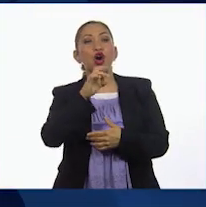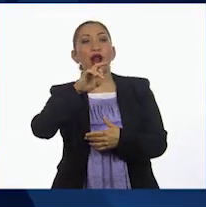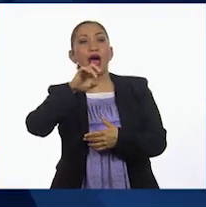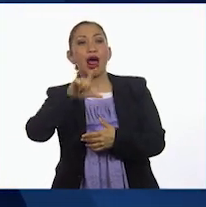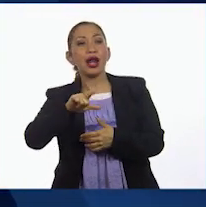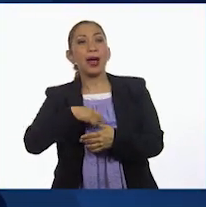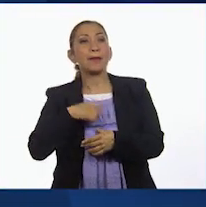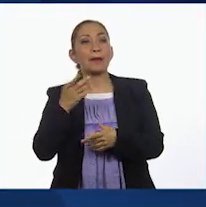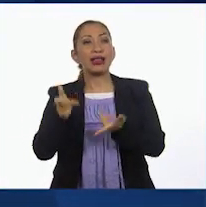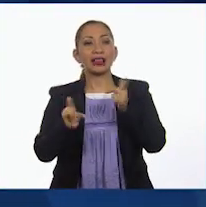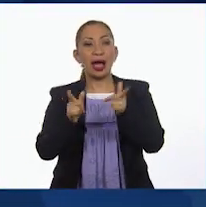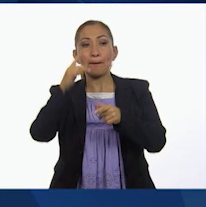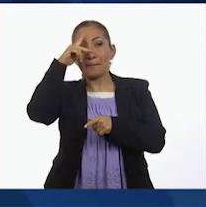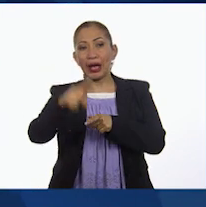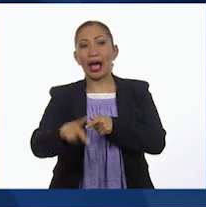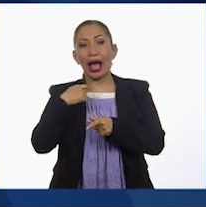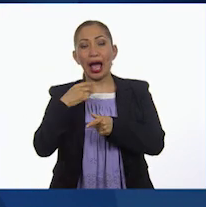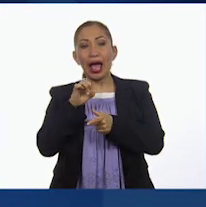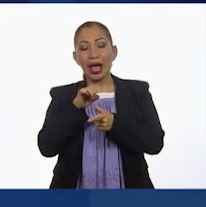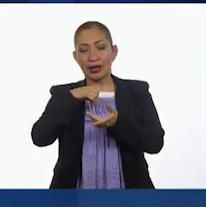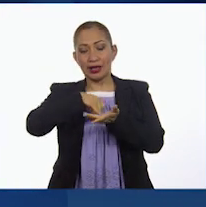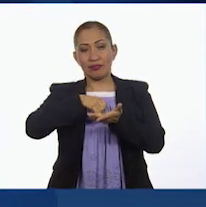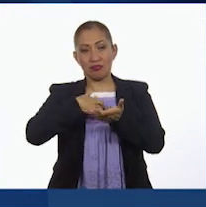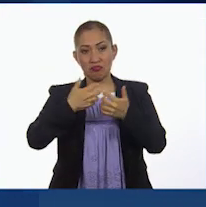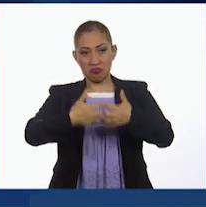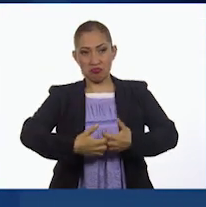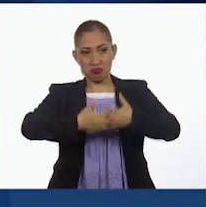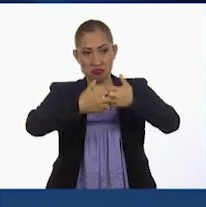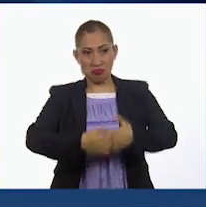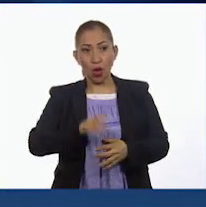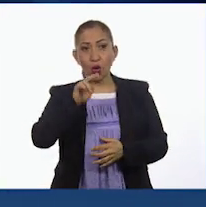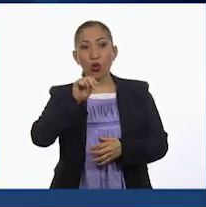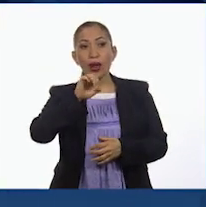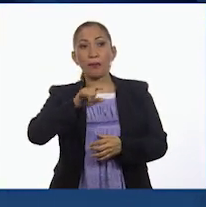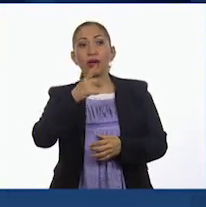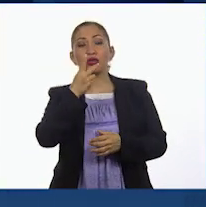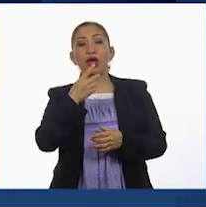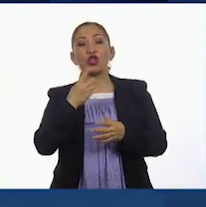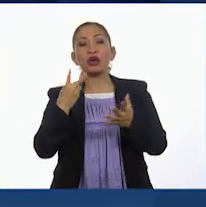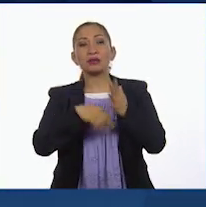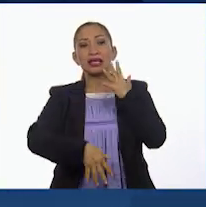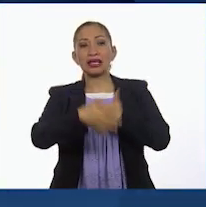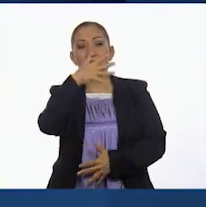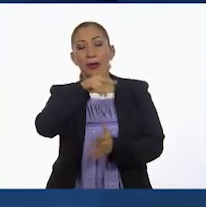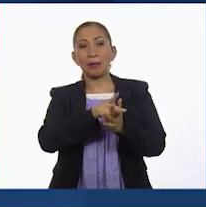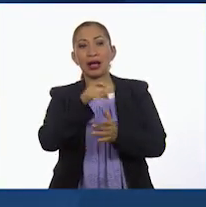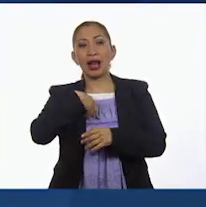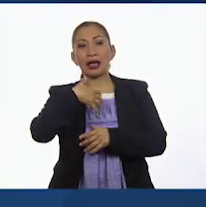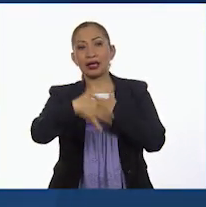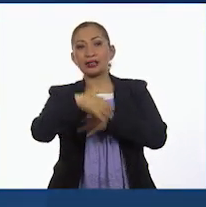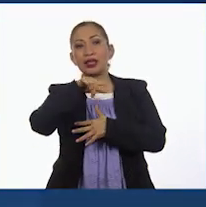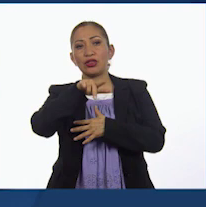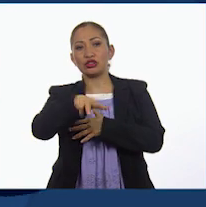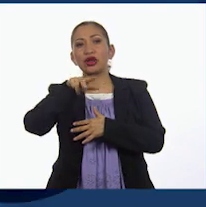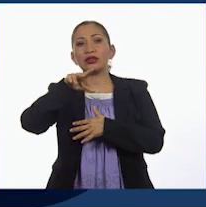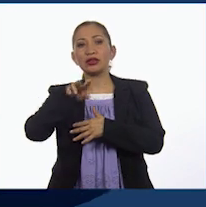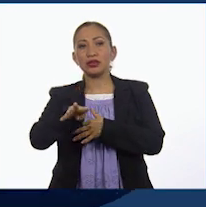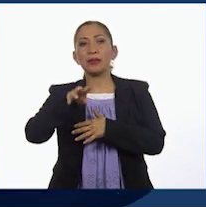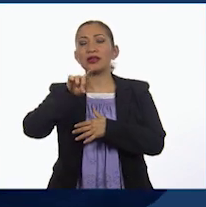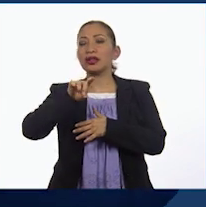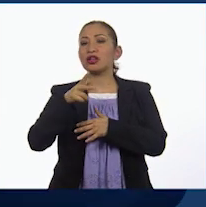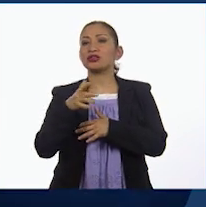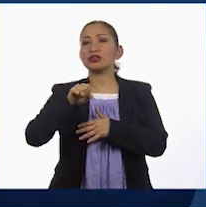Marfa, Texas, México, Ediciones Era, UNAM 2015, páginas 15, 18, 19, 38